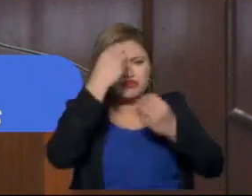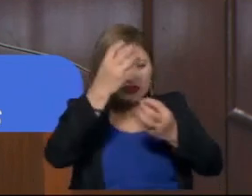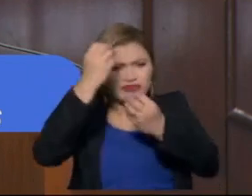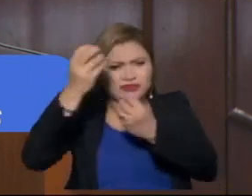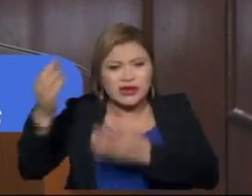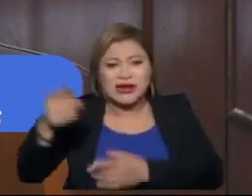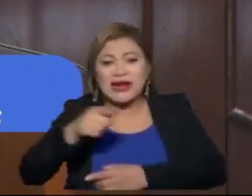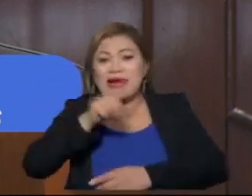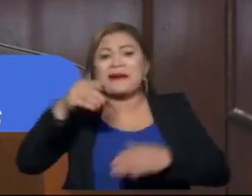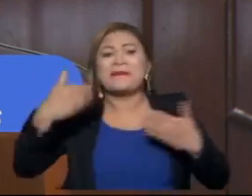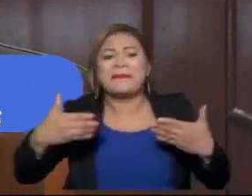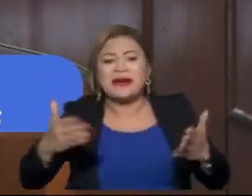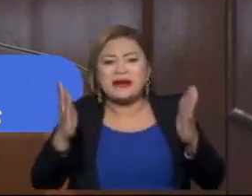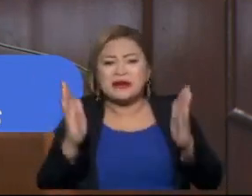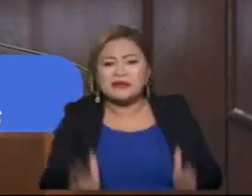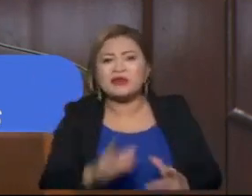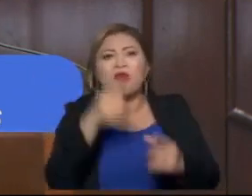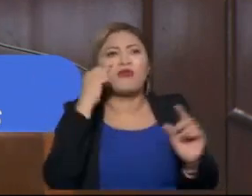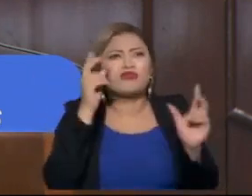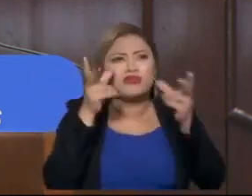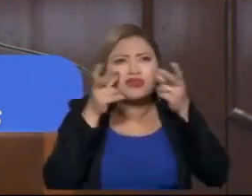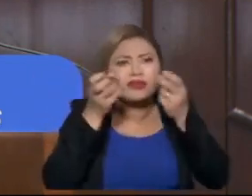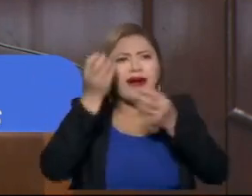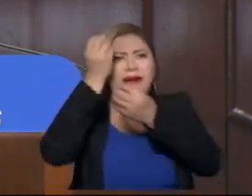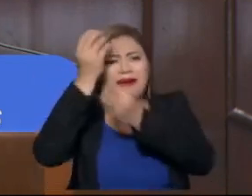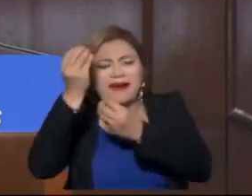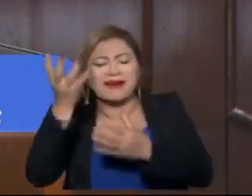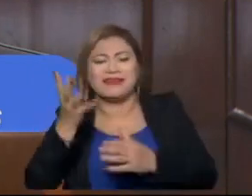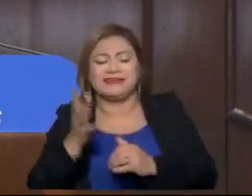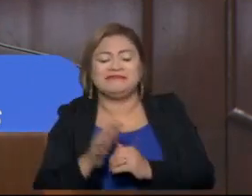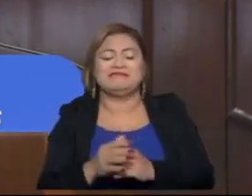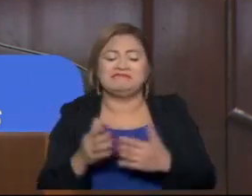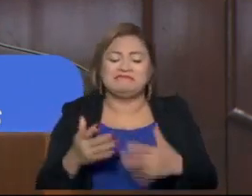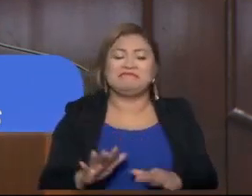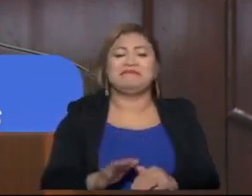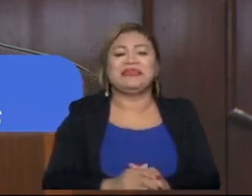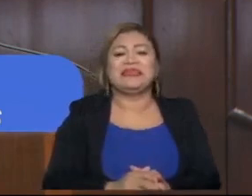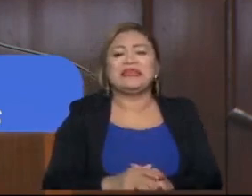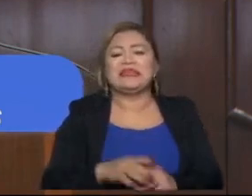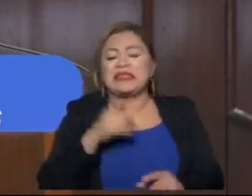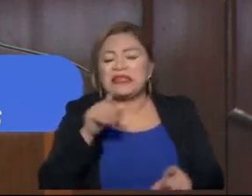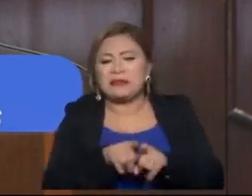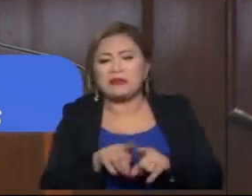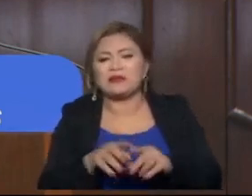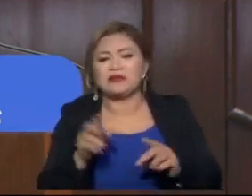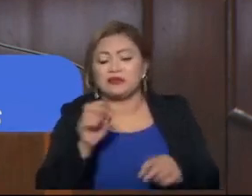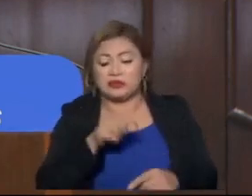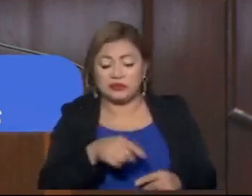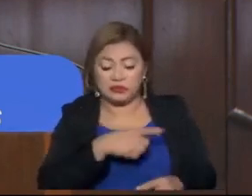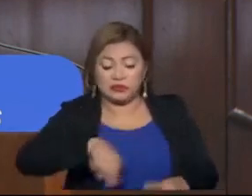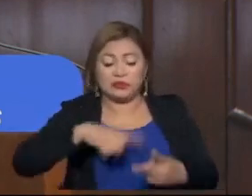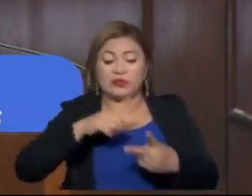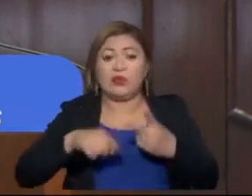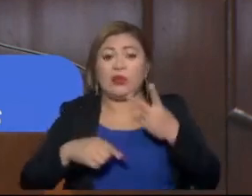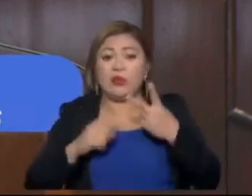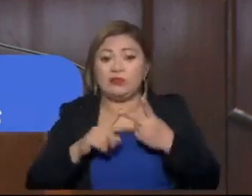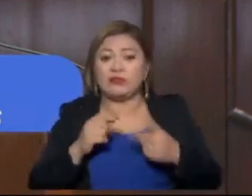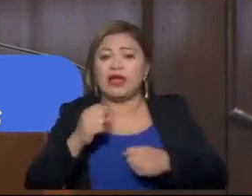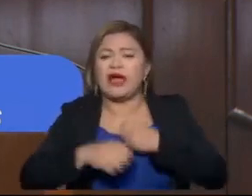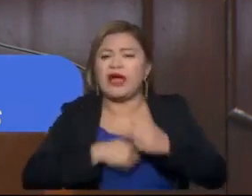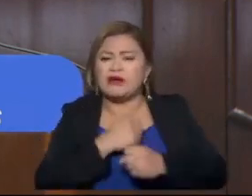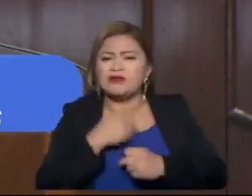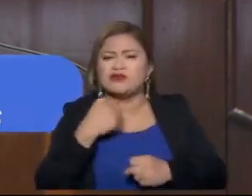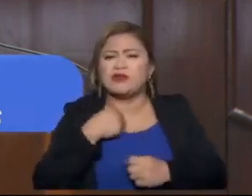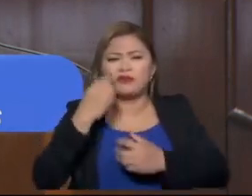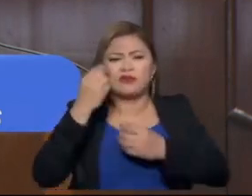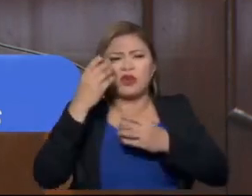En reiteradas ocasiones, durante los últimos 2 años, comuniqué oportunamente sobre los avances